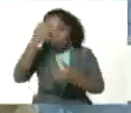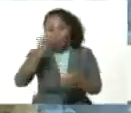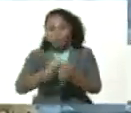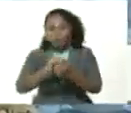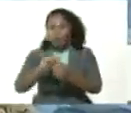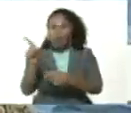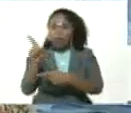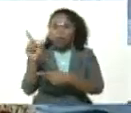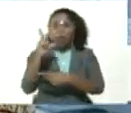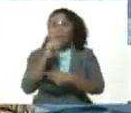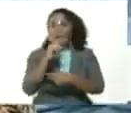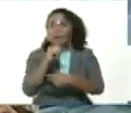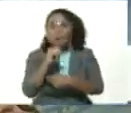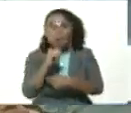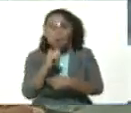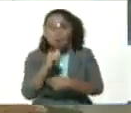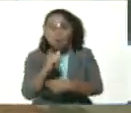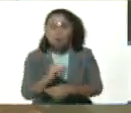cuenta.